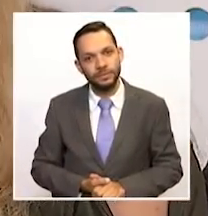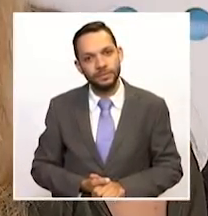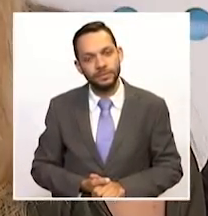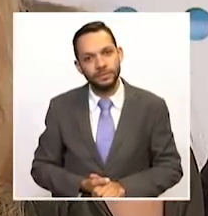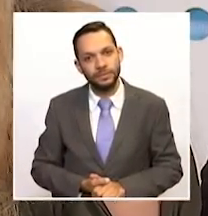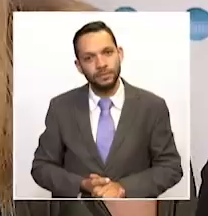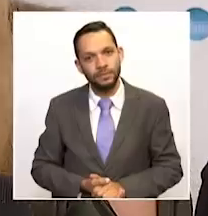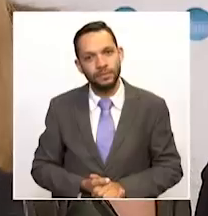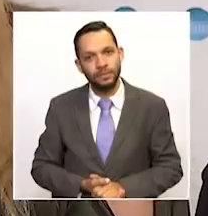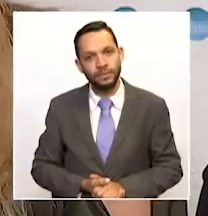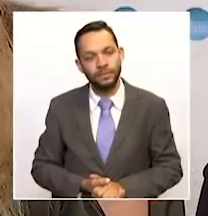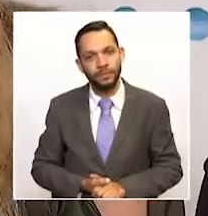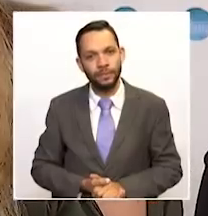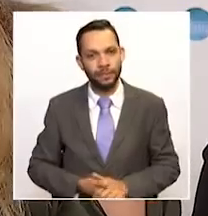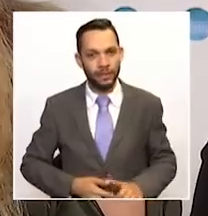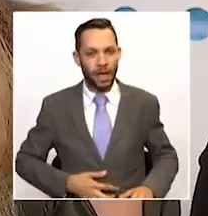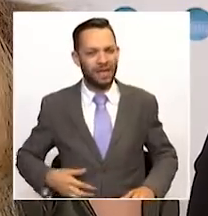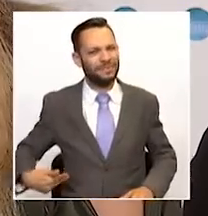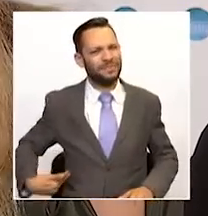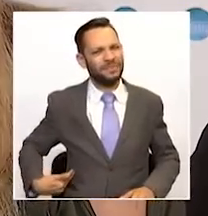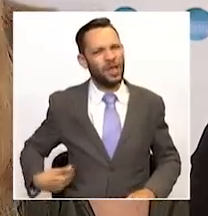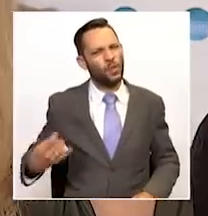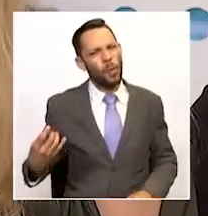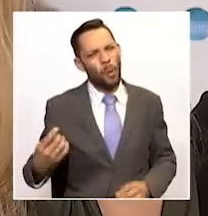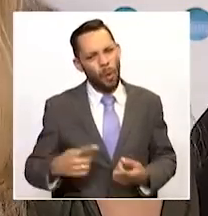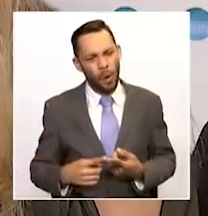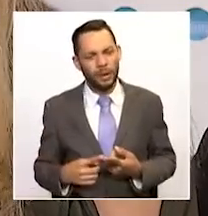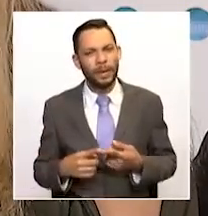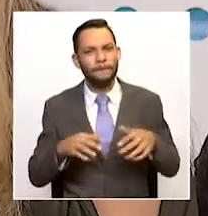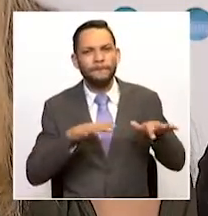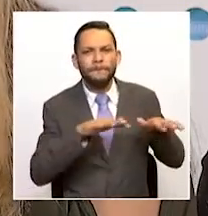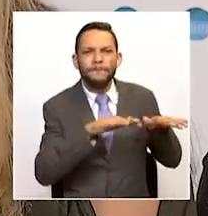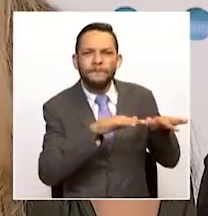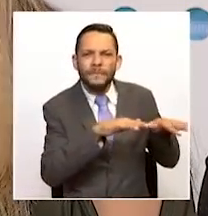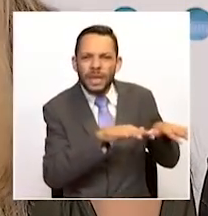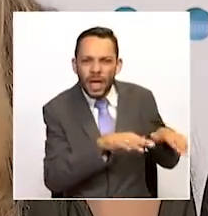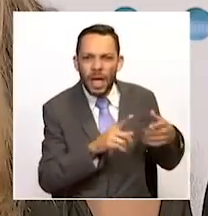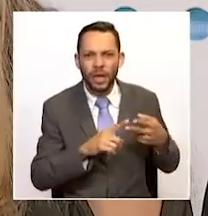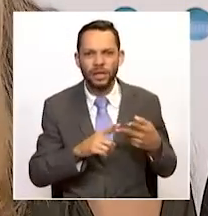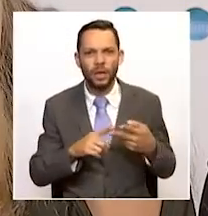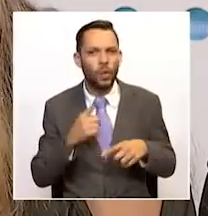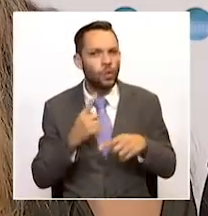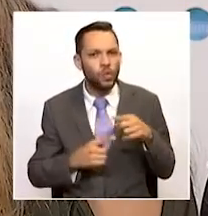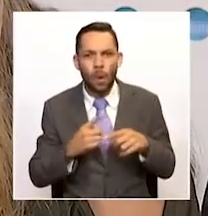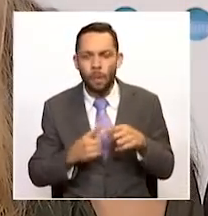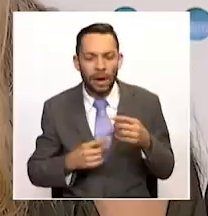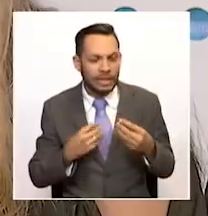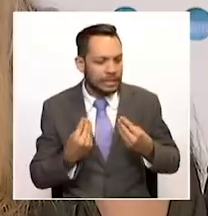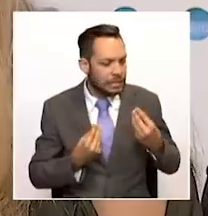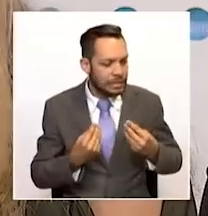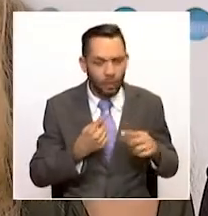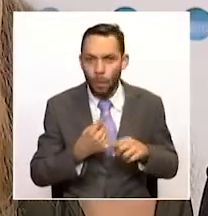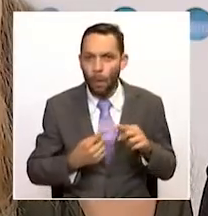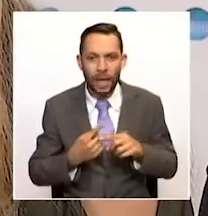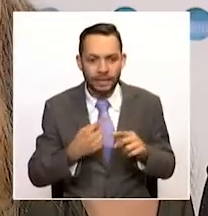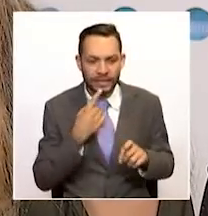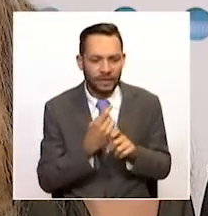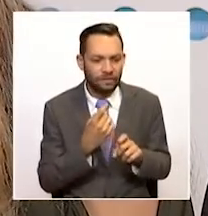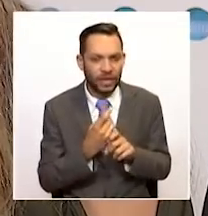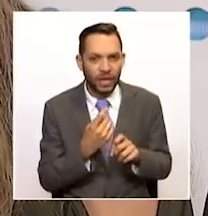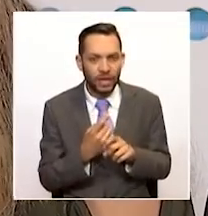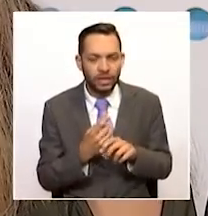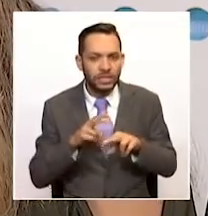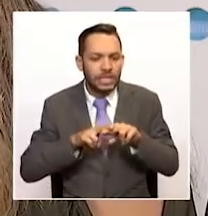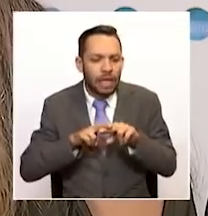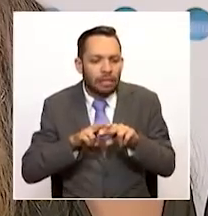no el el tórax la espalda las piernas no puede hacer nada casi no come se mantiene muy